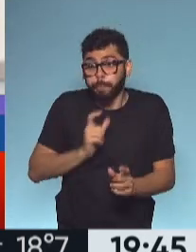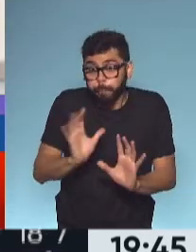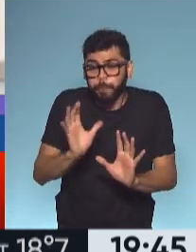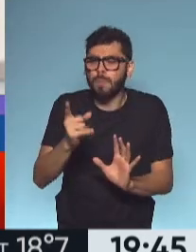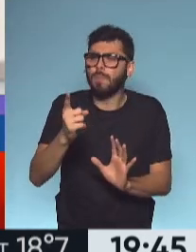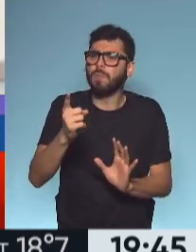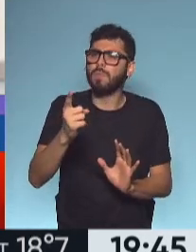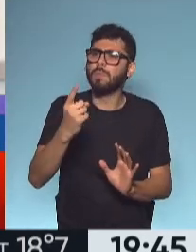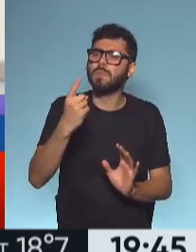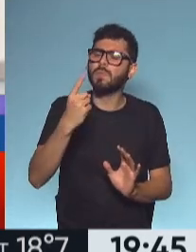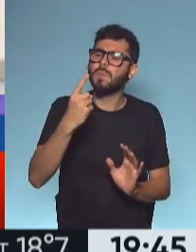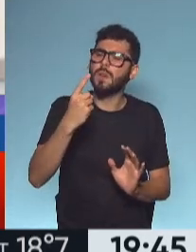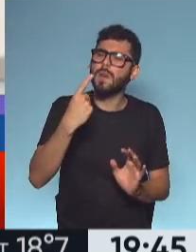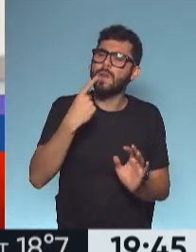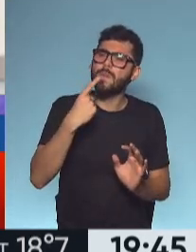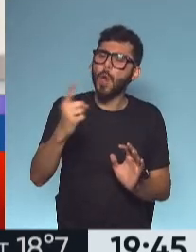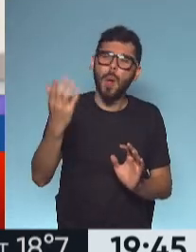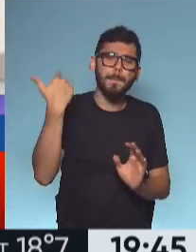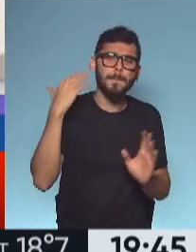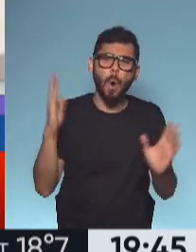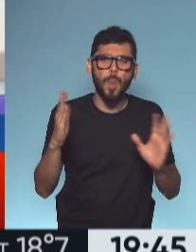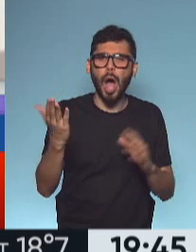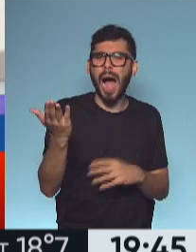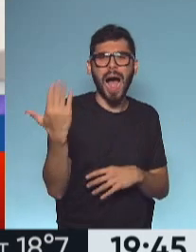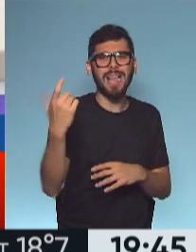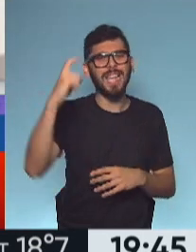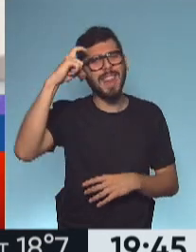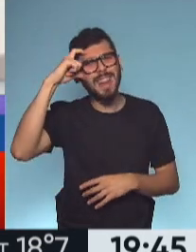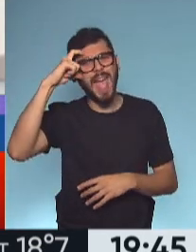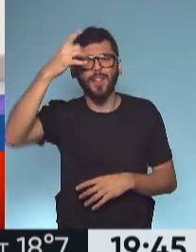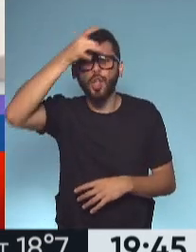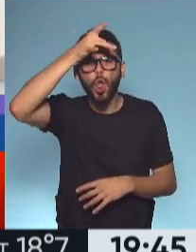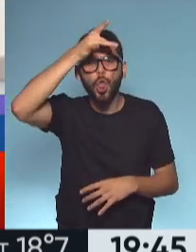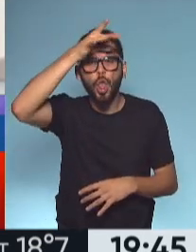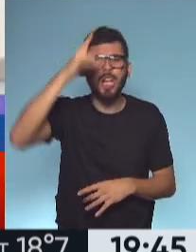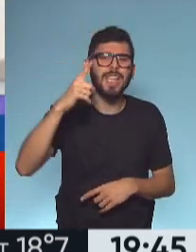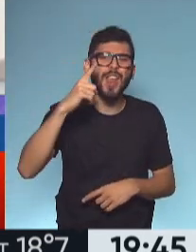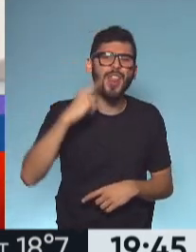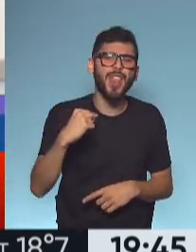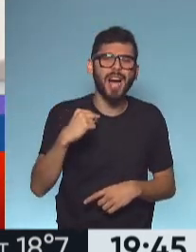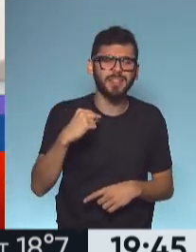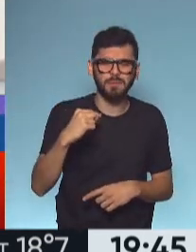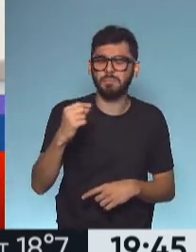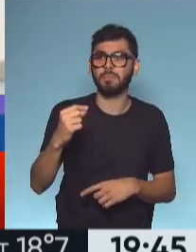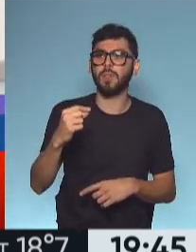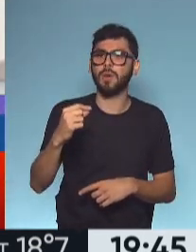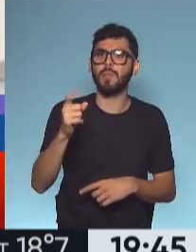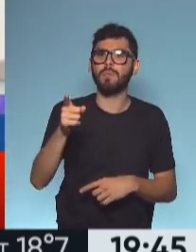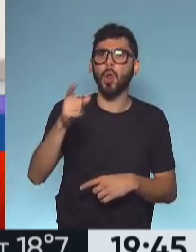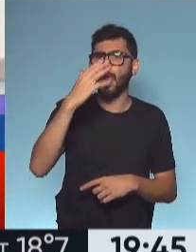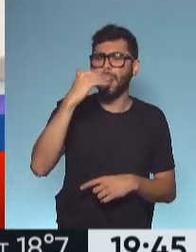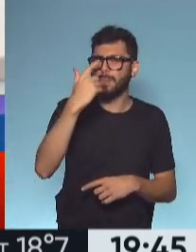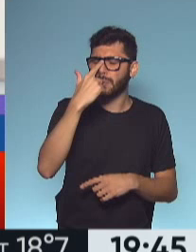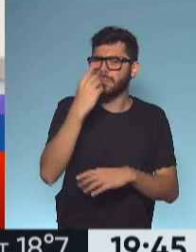queda por preguntar de ese momento, de hace 12 días, es sobre las versiones que existieron sobre su cargo.